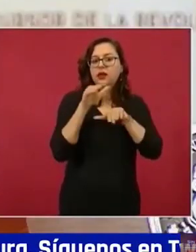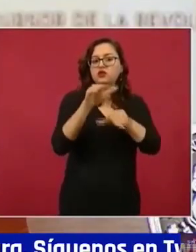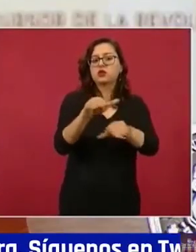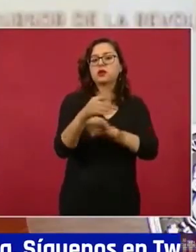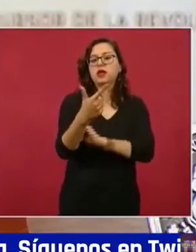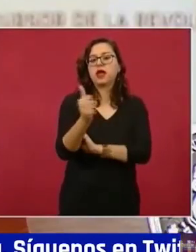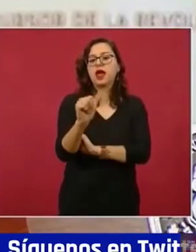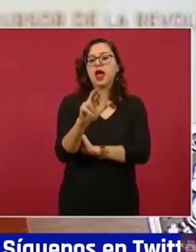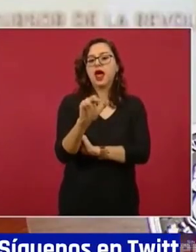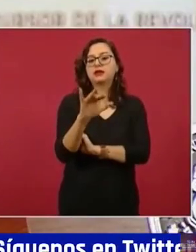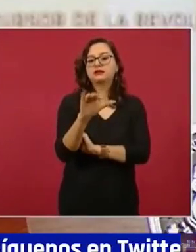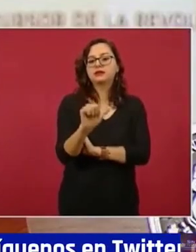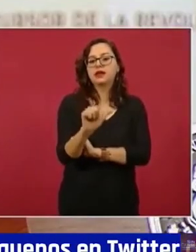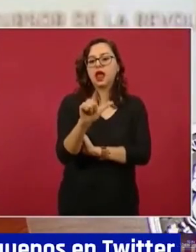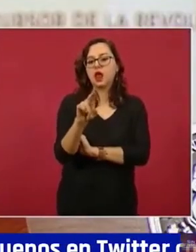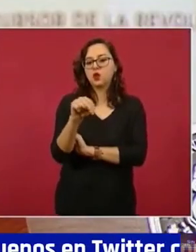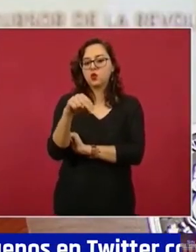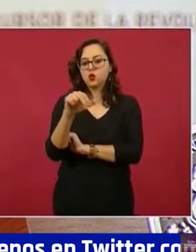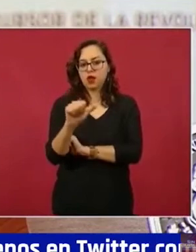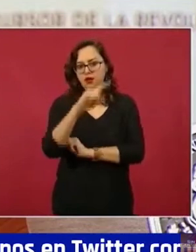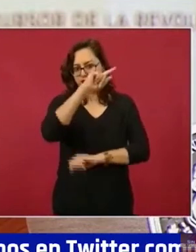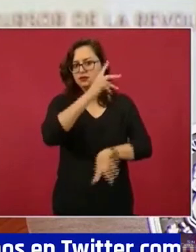¿Y el Universal?